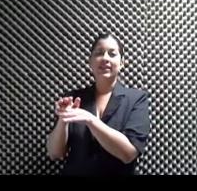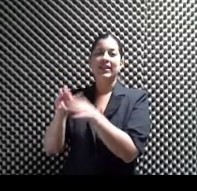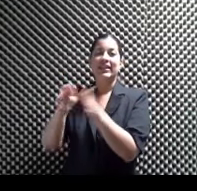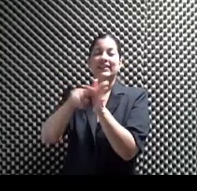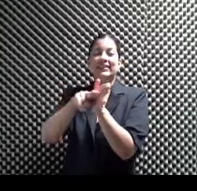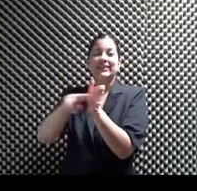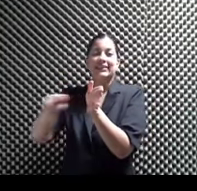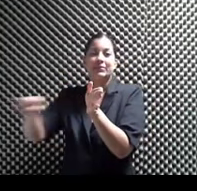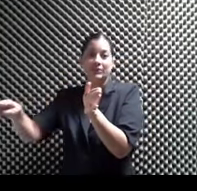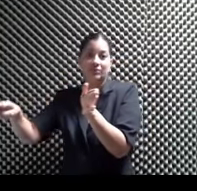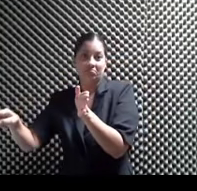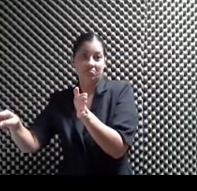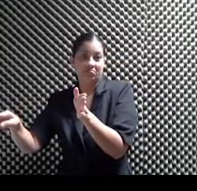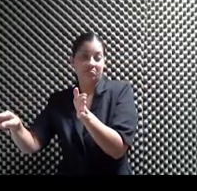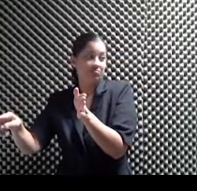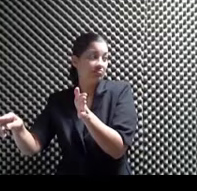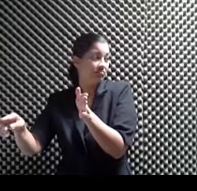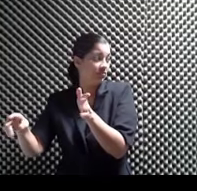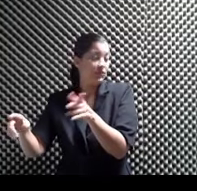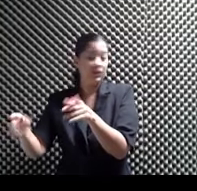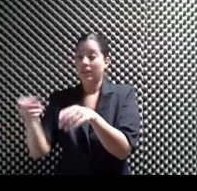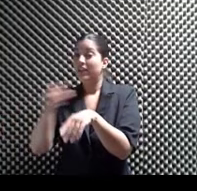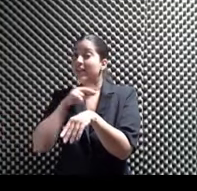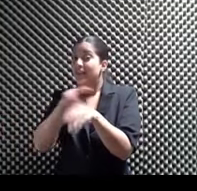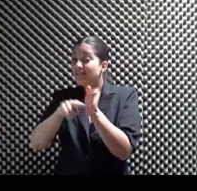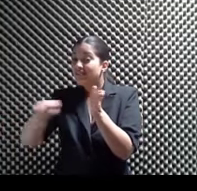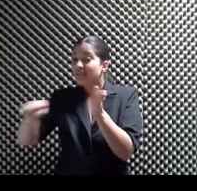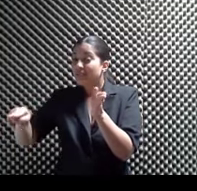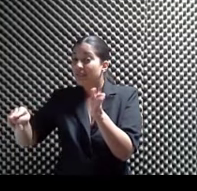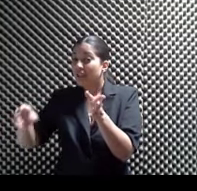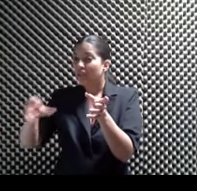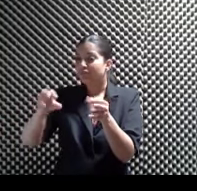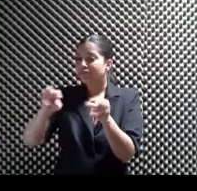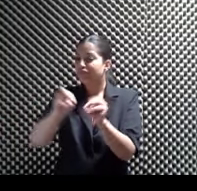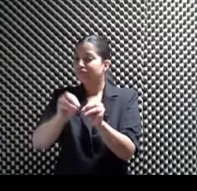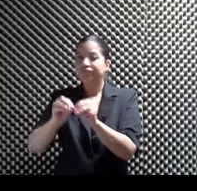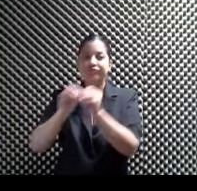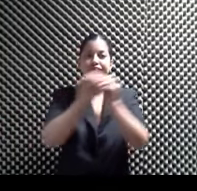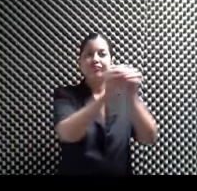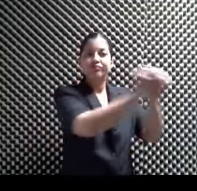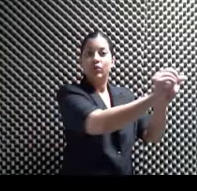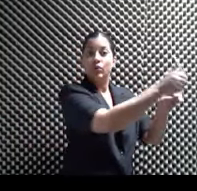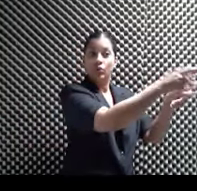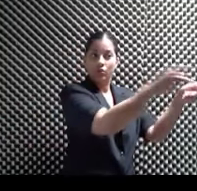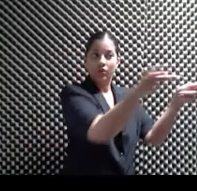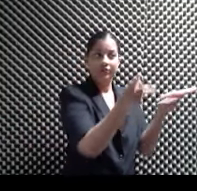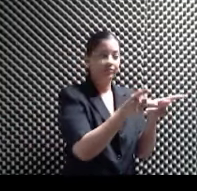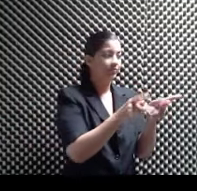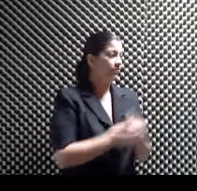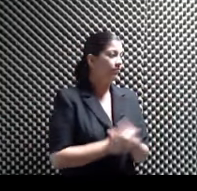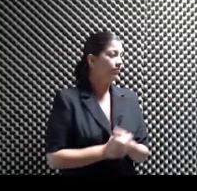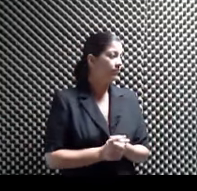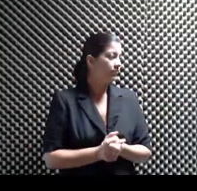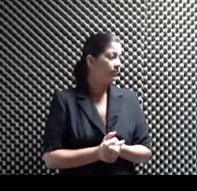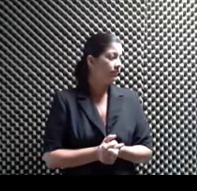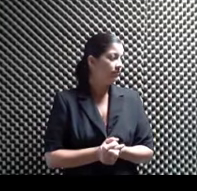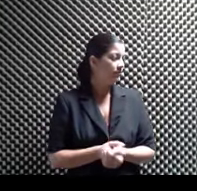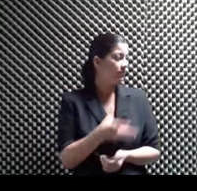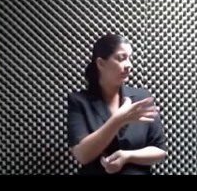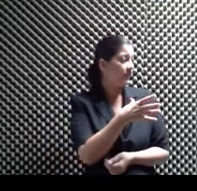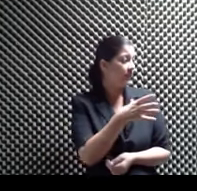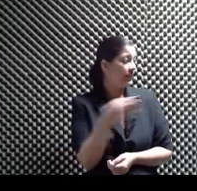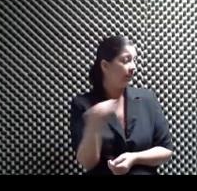Sacado Los Cuerpos Y Entonces Se habían Trasladado A otros Lugares Pues Criticaron Muchísimo Esto Y Se Rellenó También La Parte De De Lo que